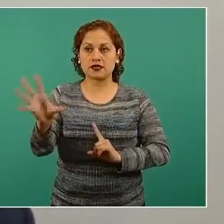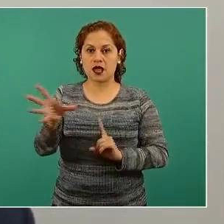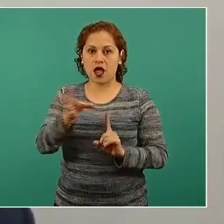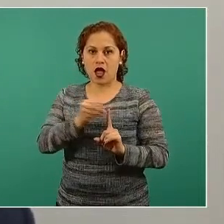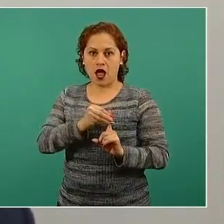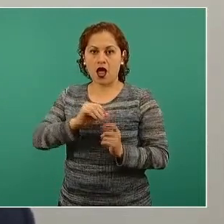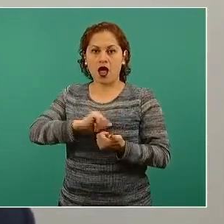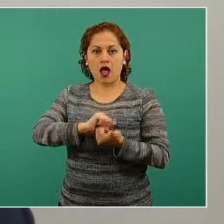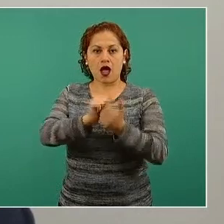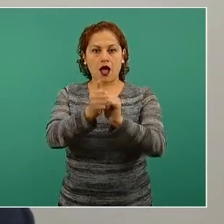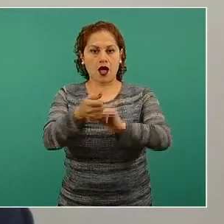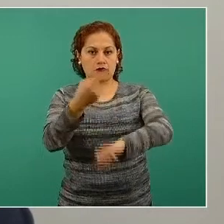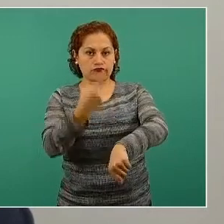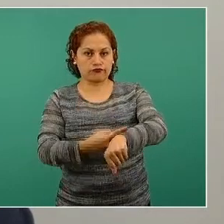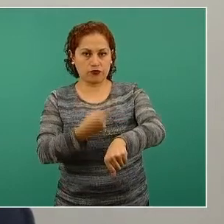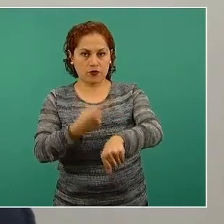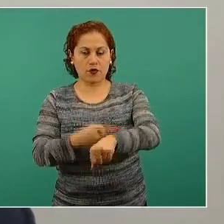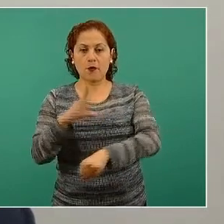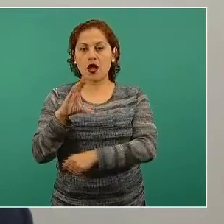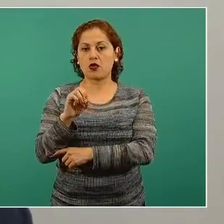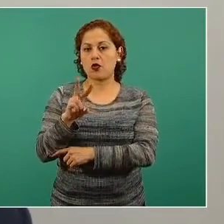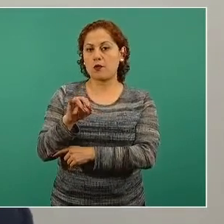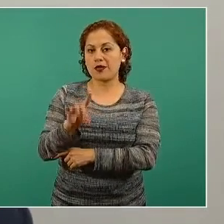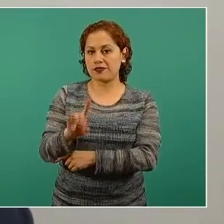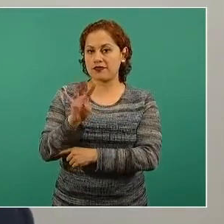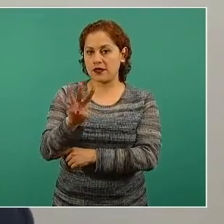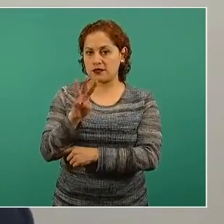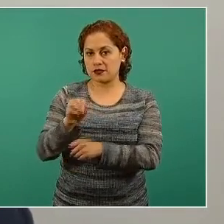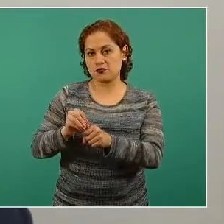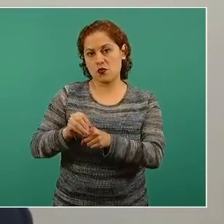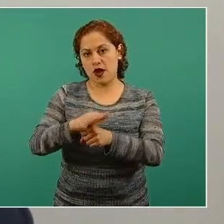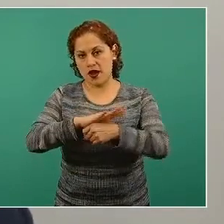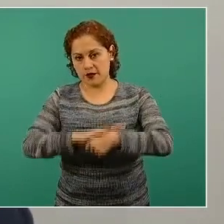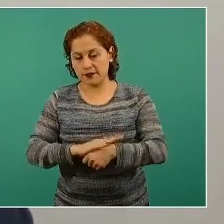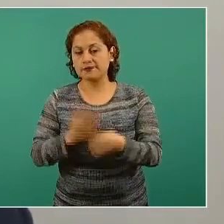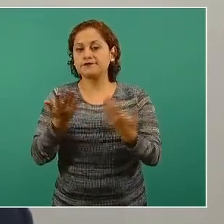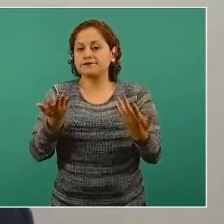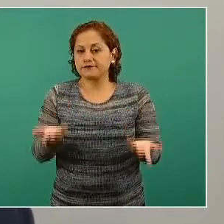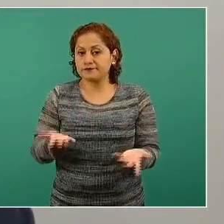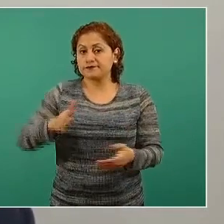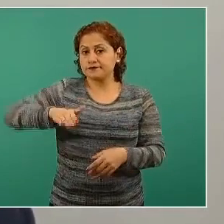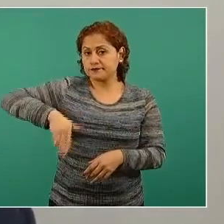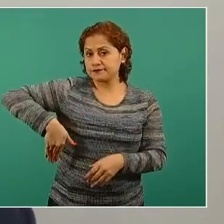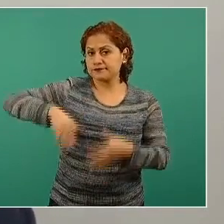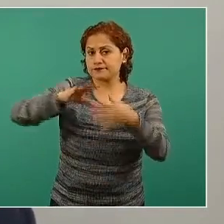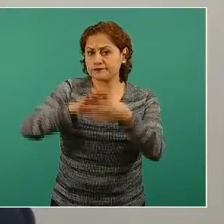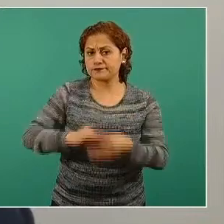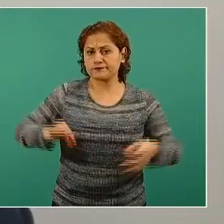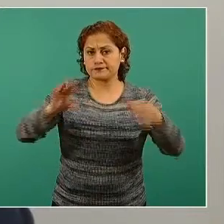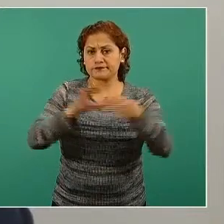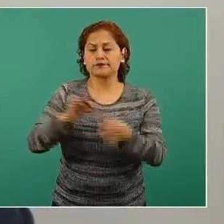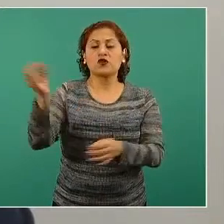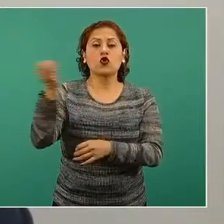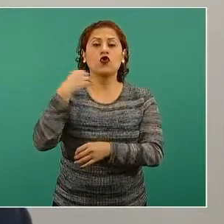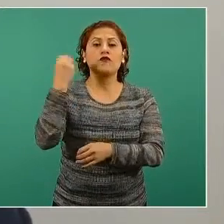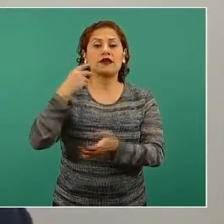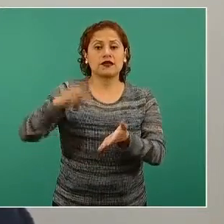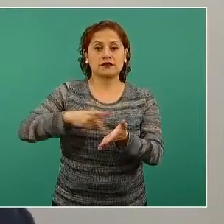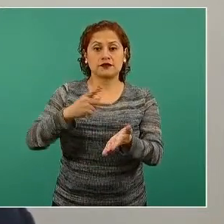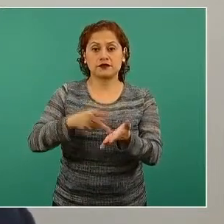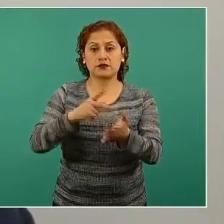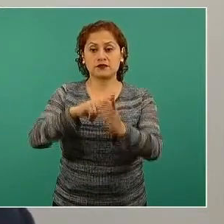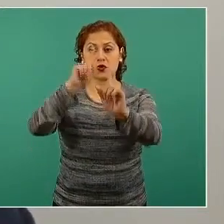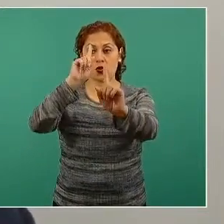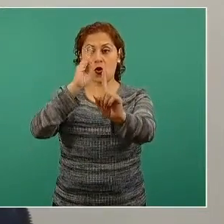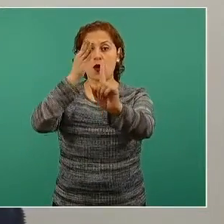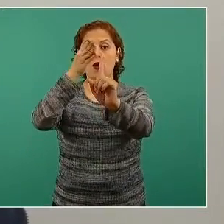desarrollan la enfermedad de COVID-19. Como se ha dicho en múltiples conferencias, uno de los principales objetivos que